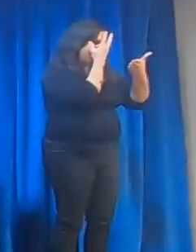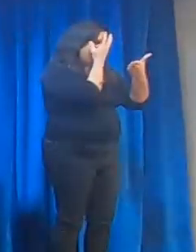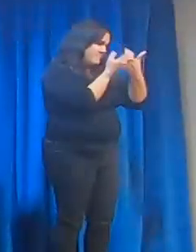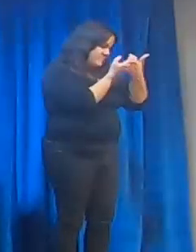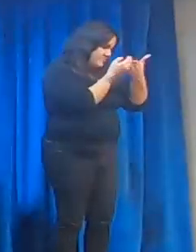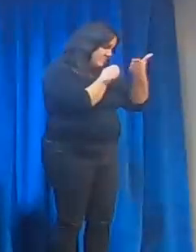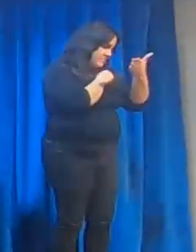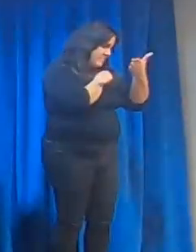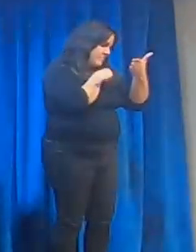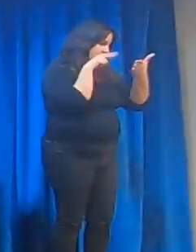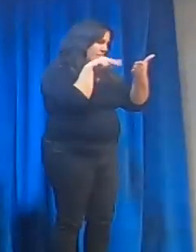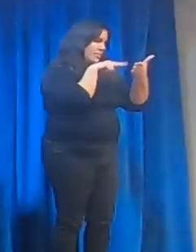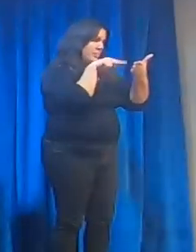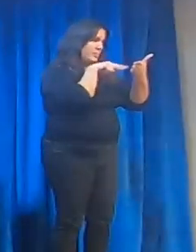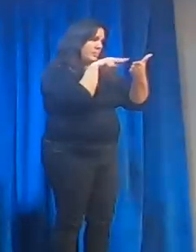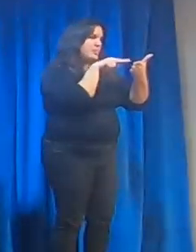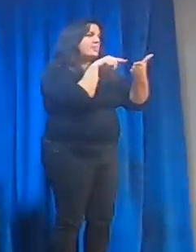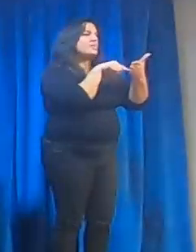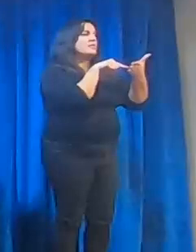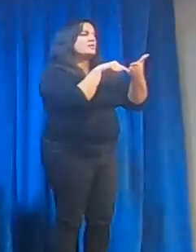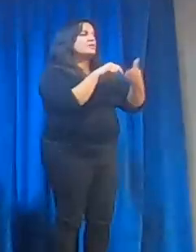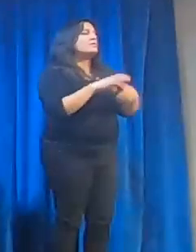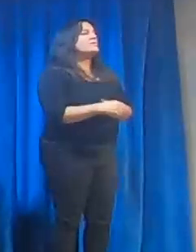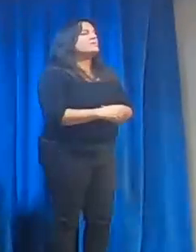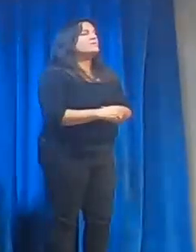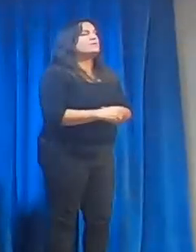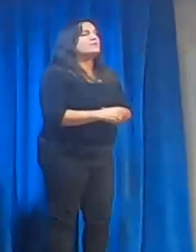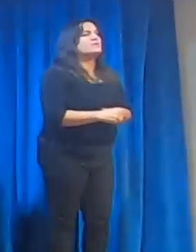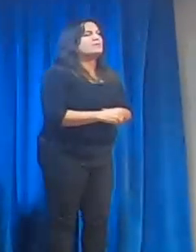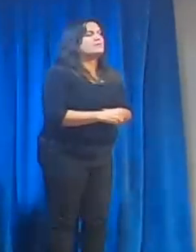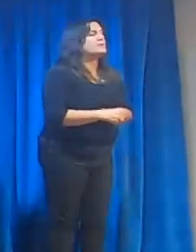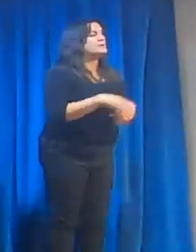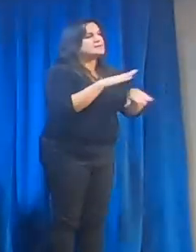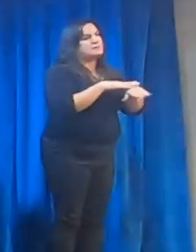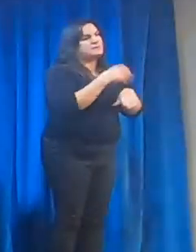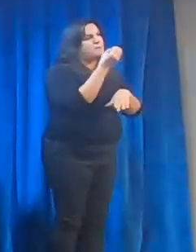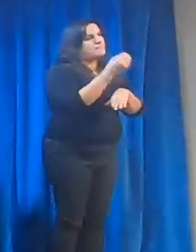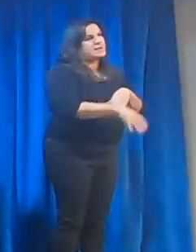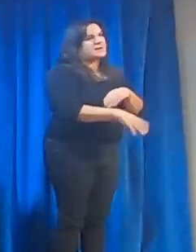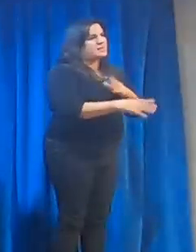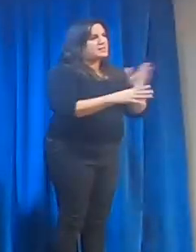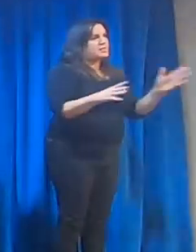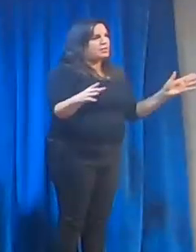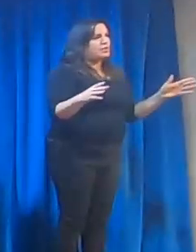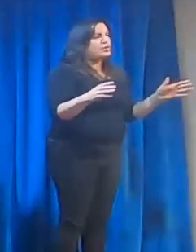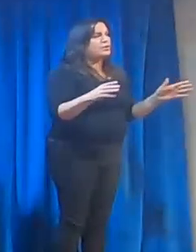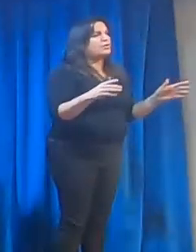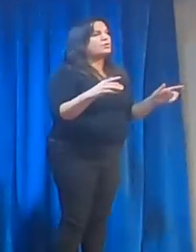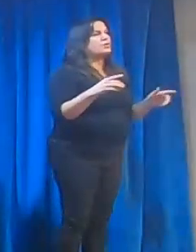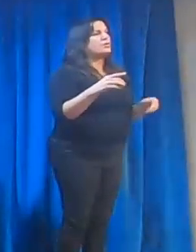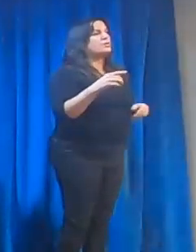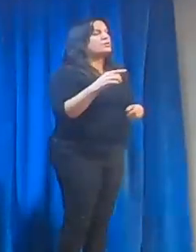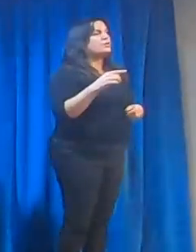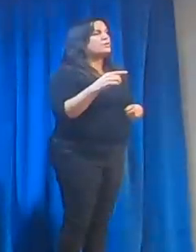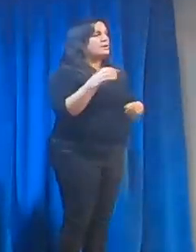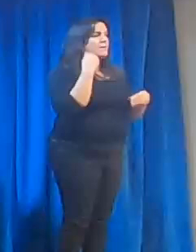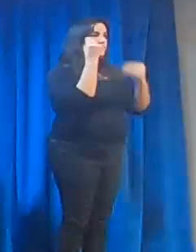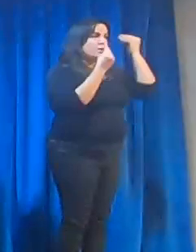con ese objeto. Y es un tiempo perdido. Esto, digamos, es